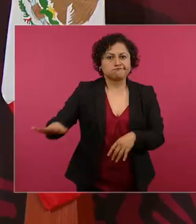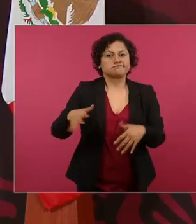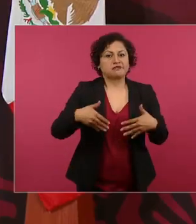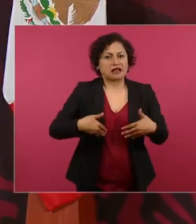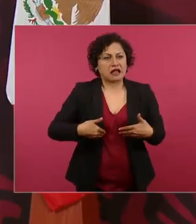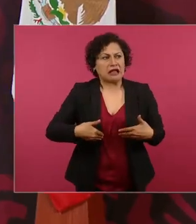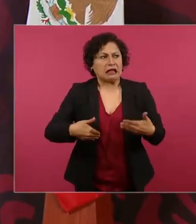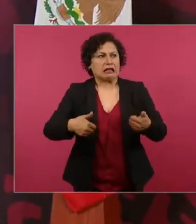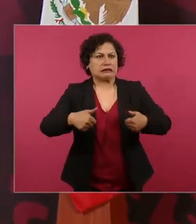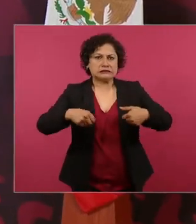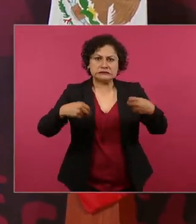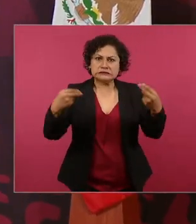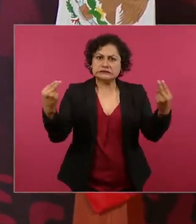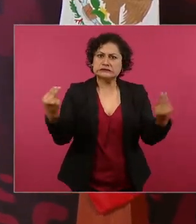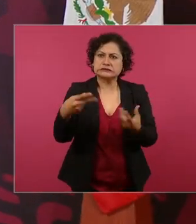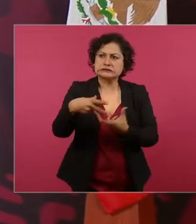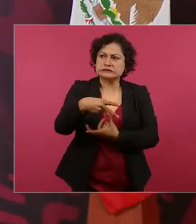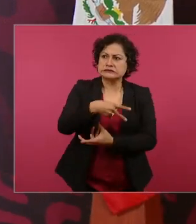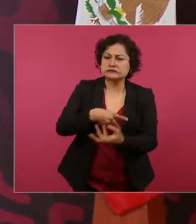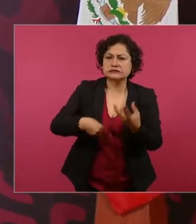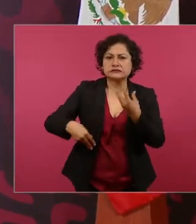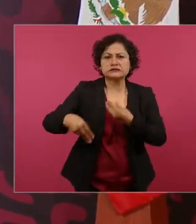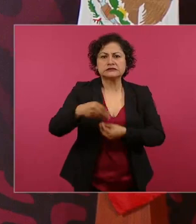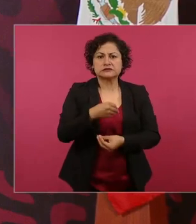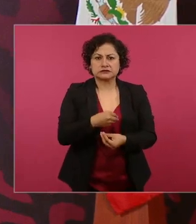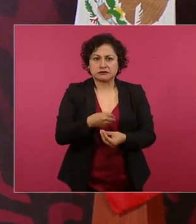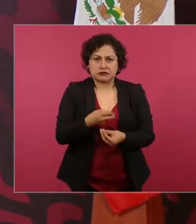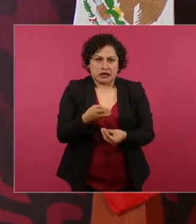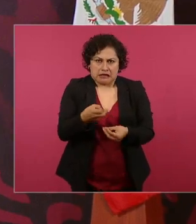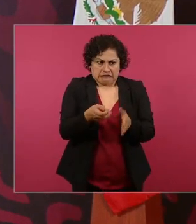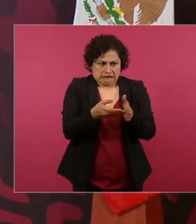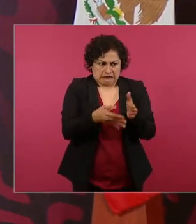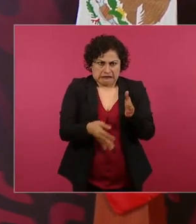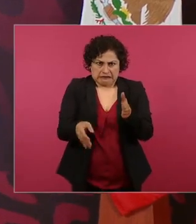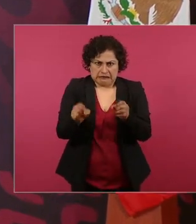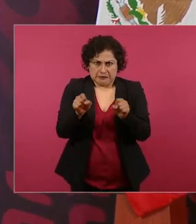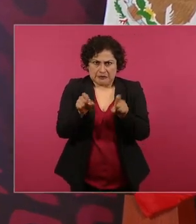¿Saben qué hizo Madero? Estamos hablando de